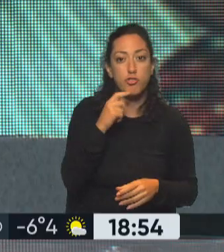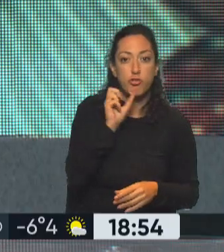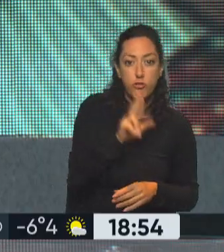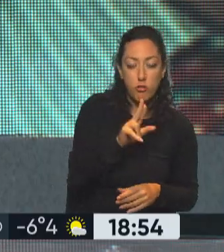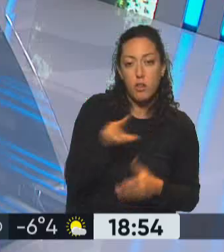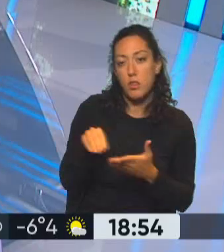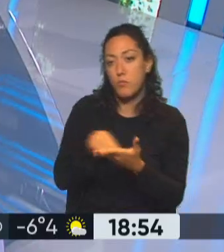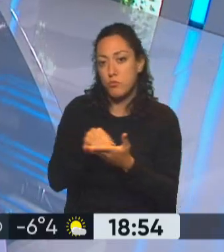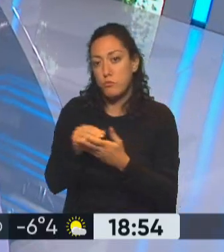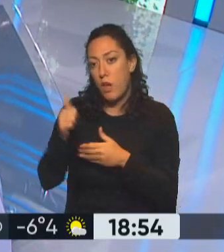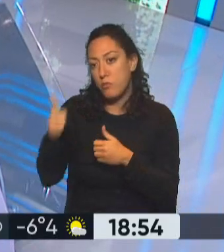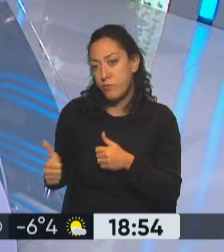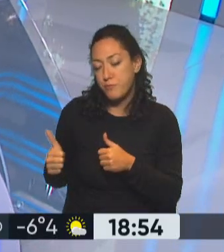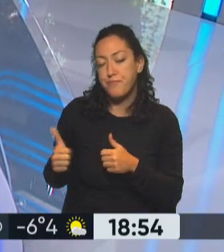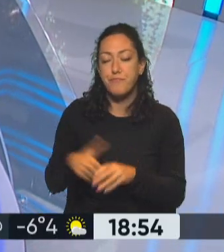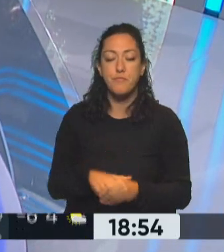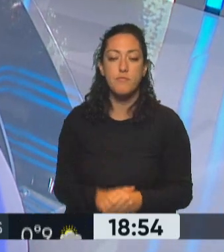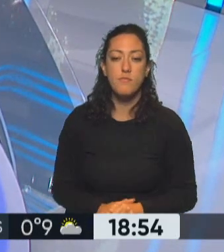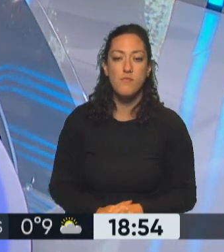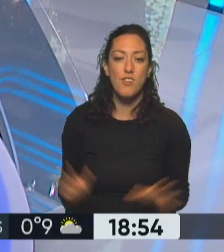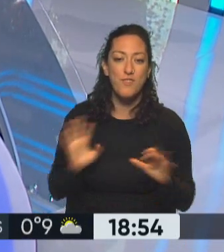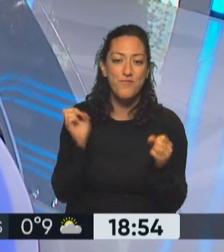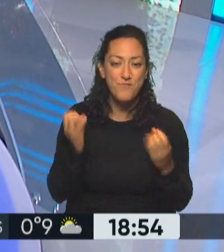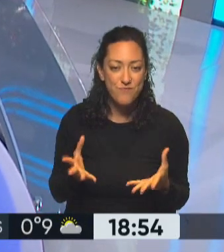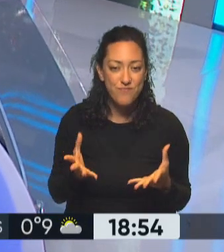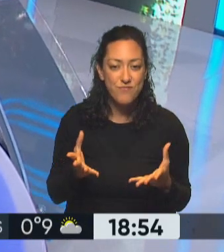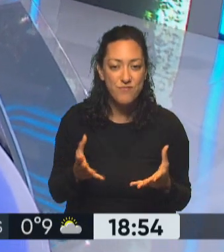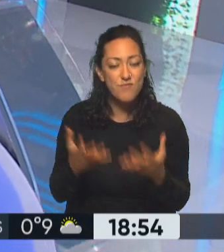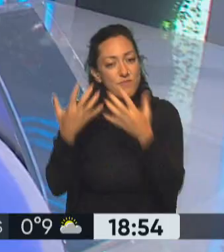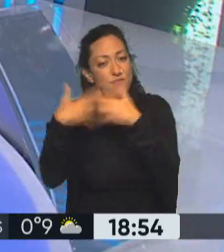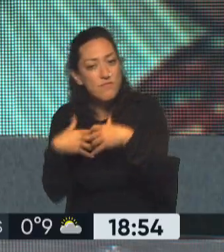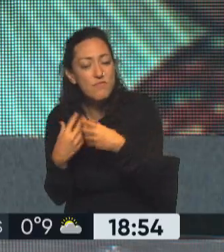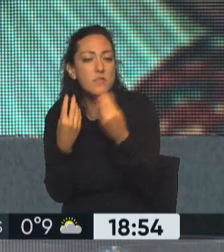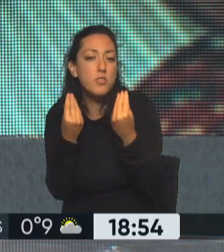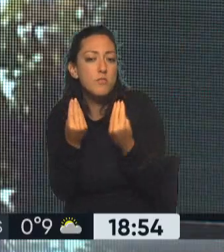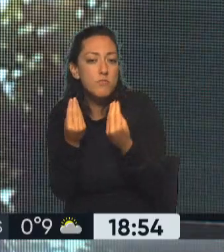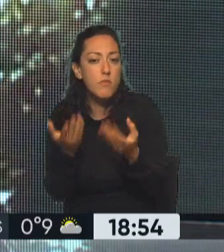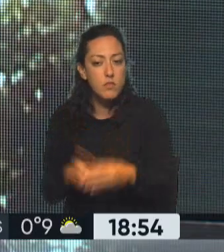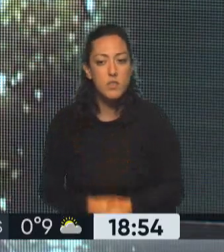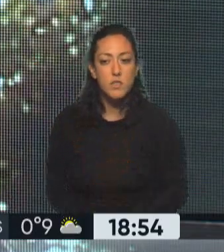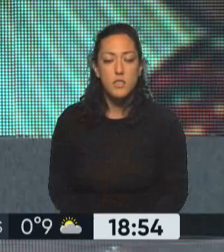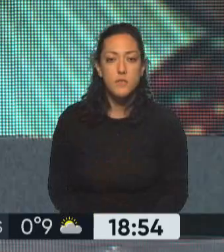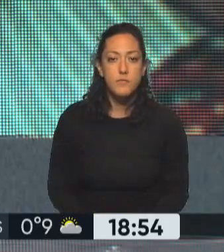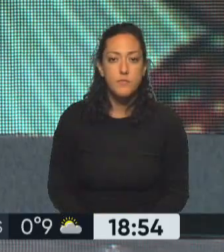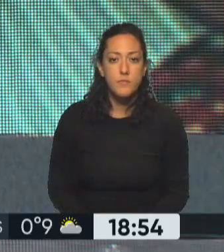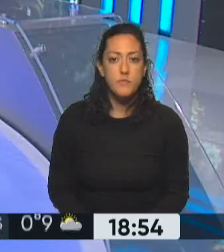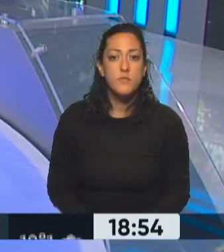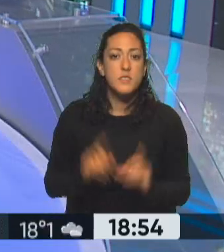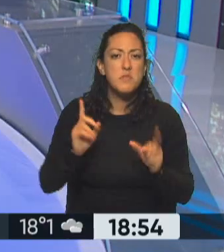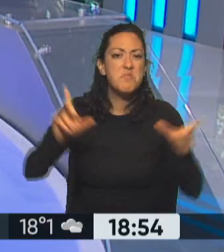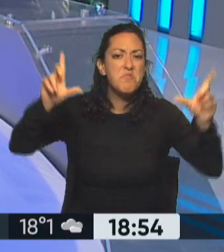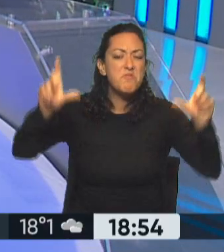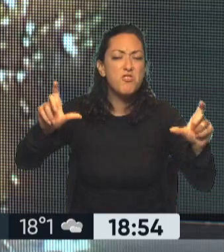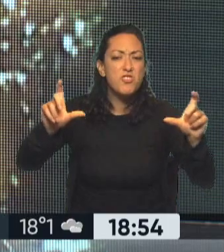Tognoli. Hola, don Eduardo. ¿Qué tal? ¿Desde dónde tengo que pensar esto? Pensemos juntos. A ver, ¿por qué tengo a Rosenkrantz a mi espalda?